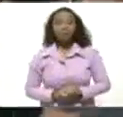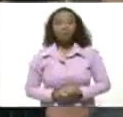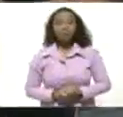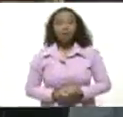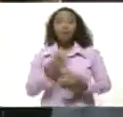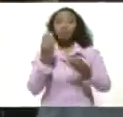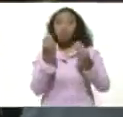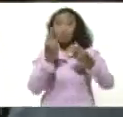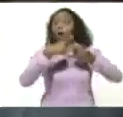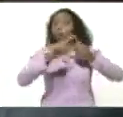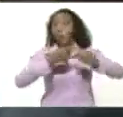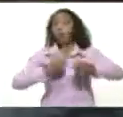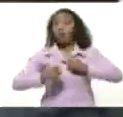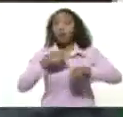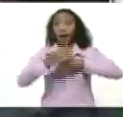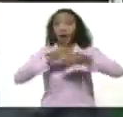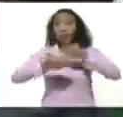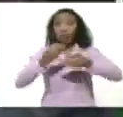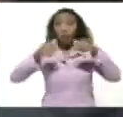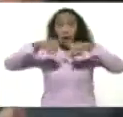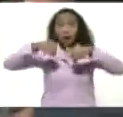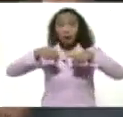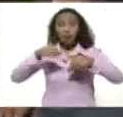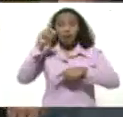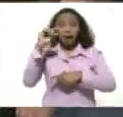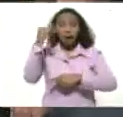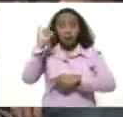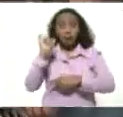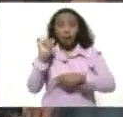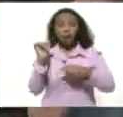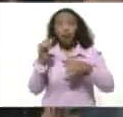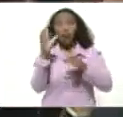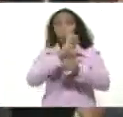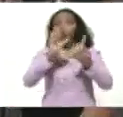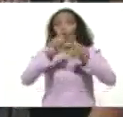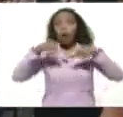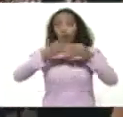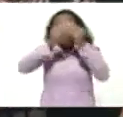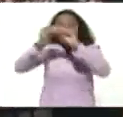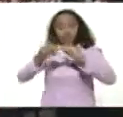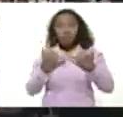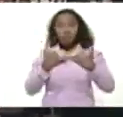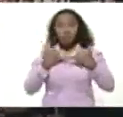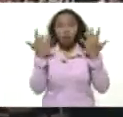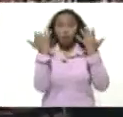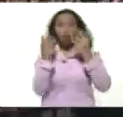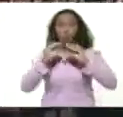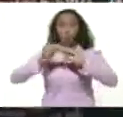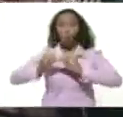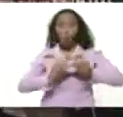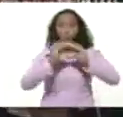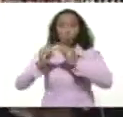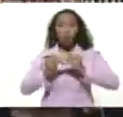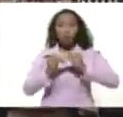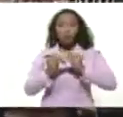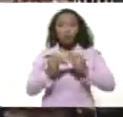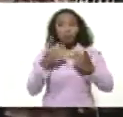Muchas cosas, esta claro. Galleta para la presa con crema también, es artesanal, muy buena. Correcto, pero me impresiona, ¿eh? Además la